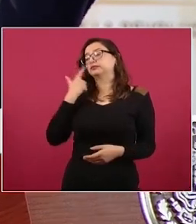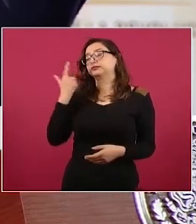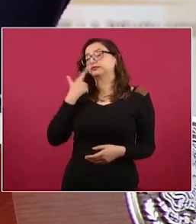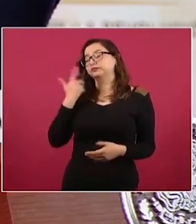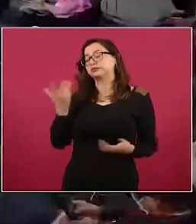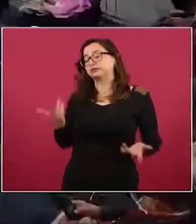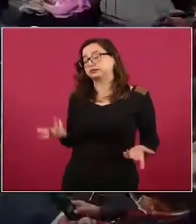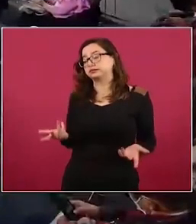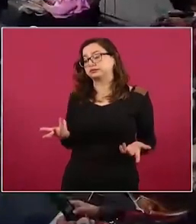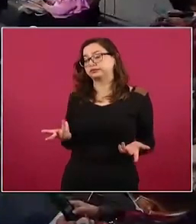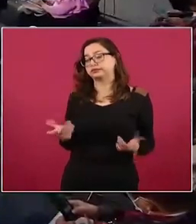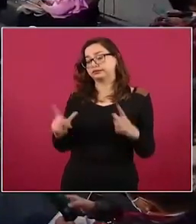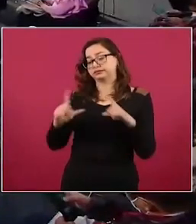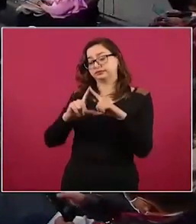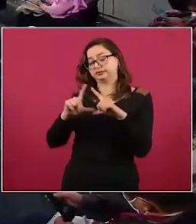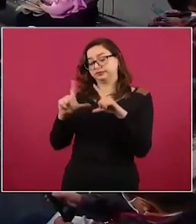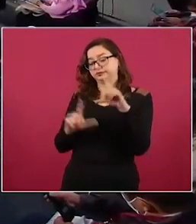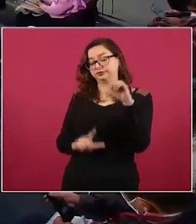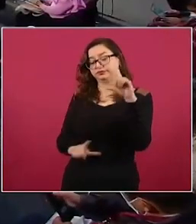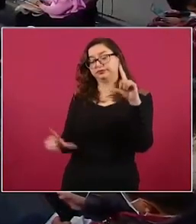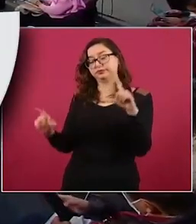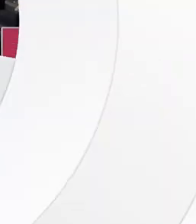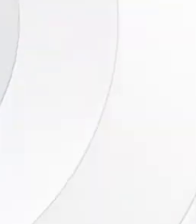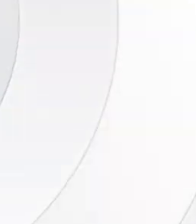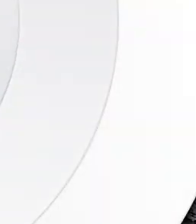la desigualdad piramidal,